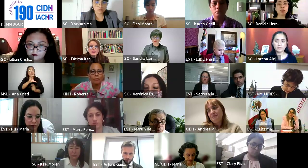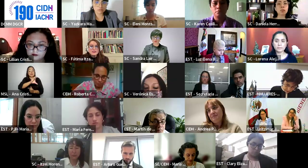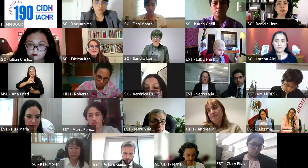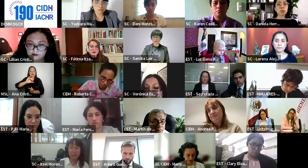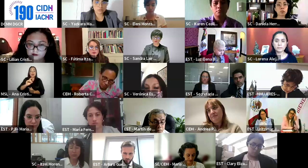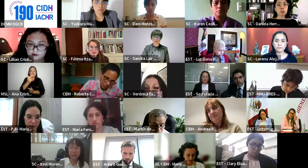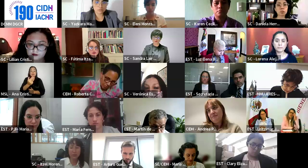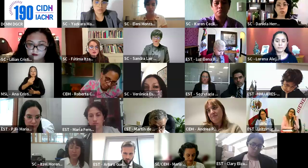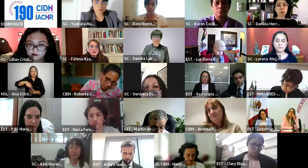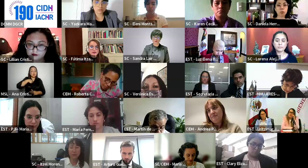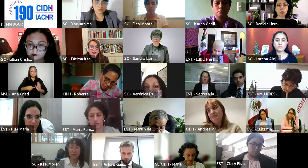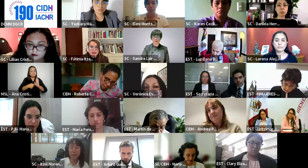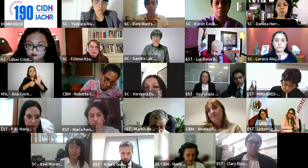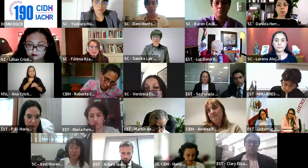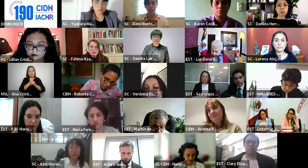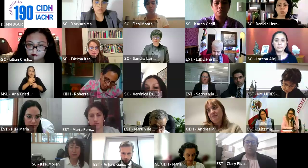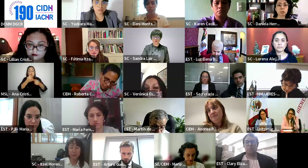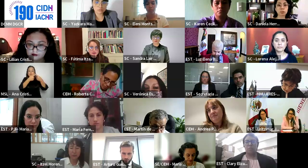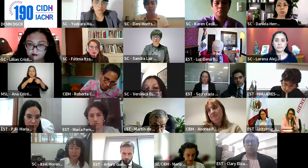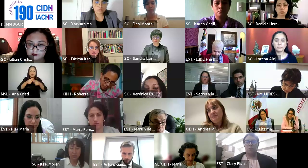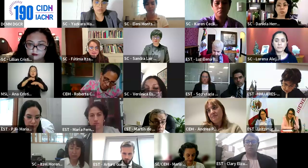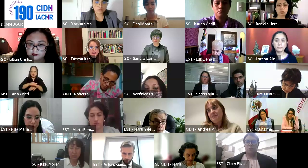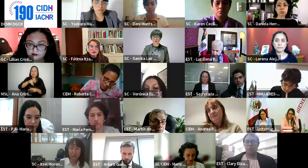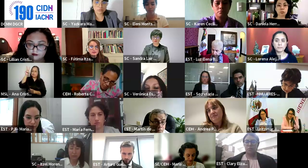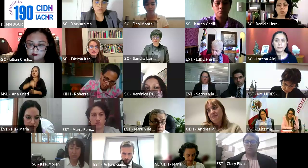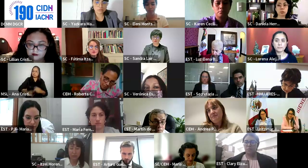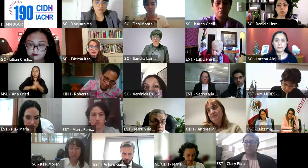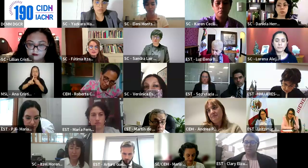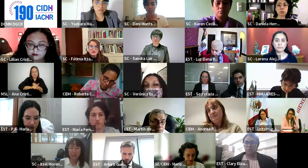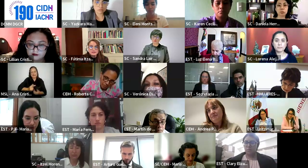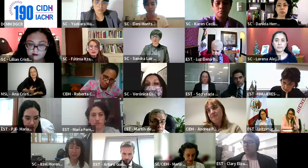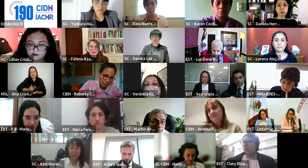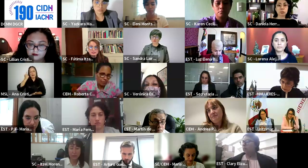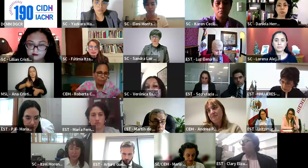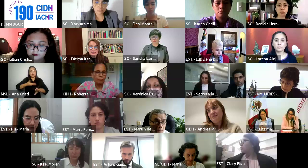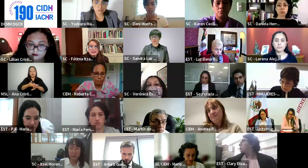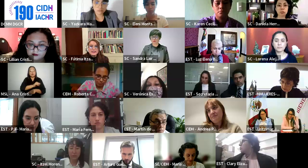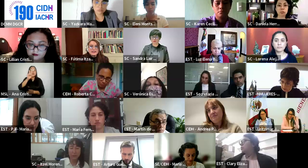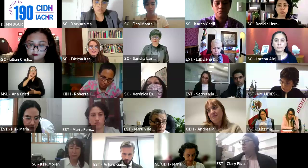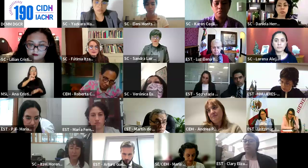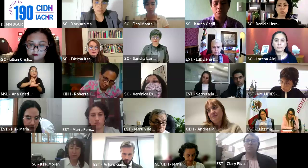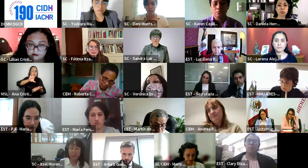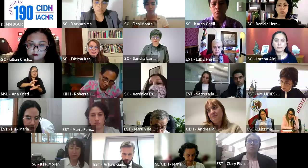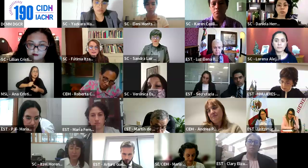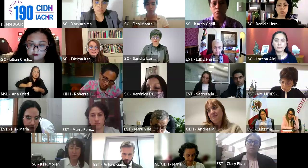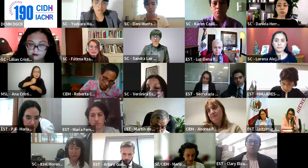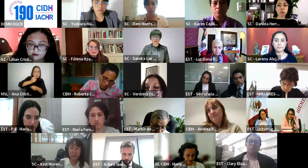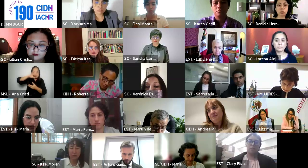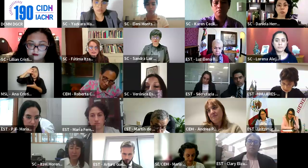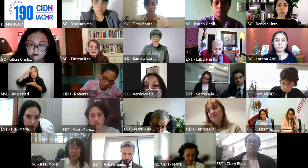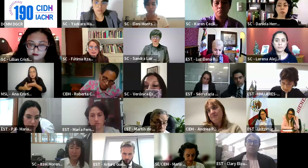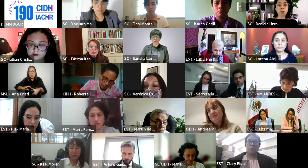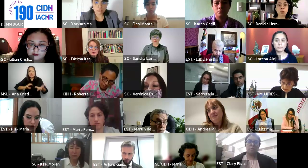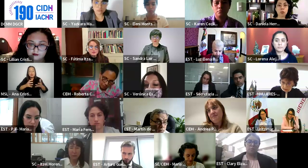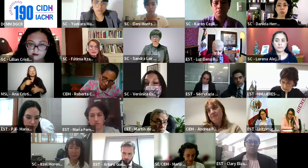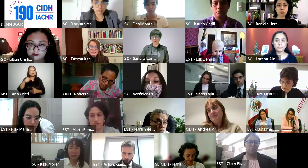Humanos información sobre la grave situación de violencia contra las mujeres con discapacidad y las dificultades